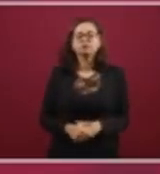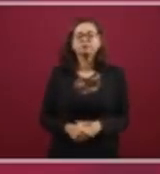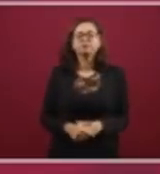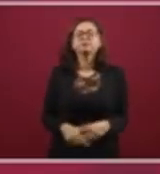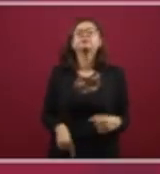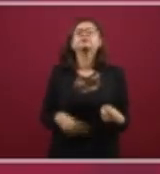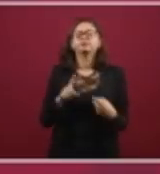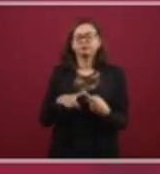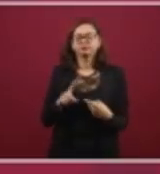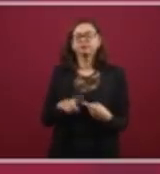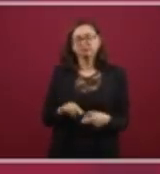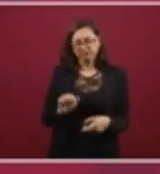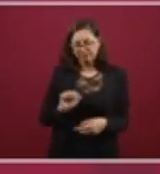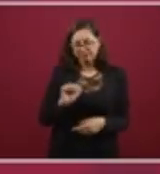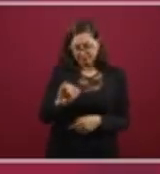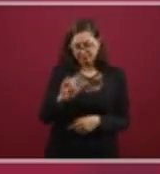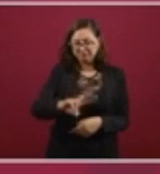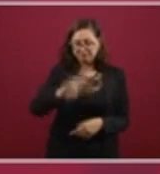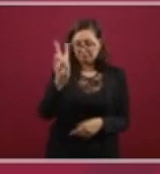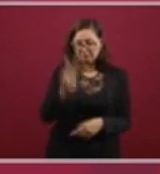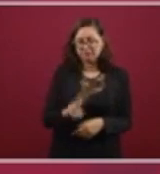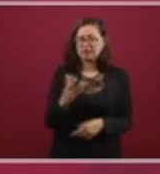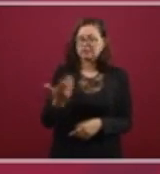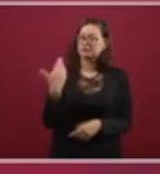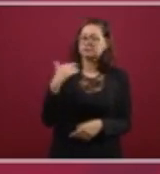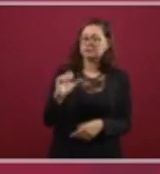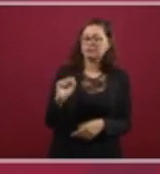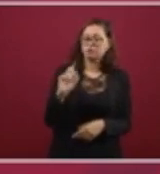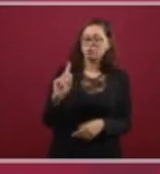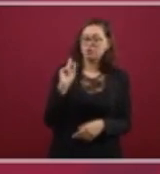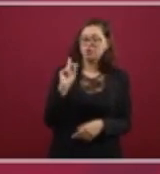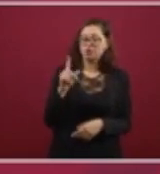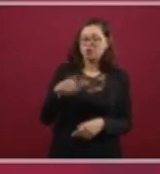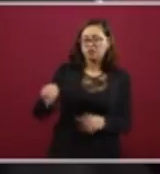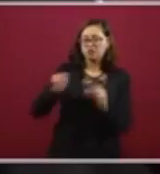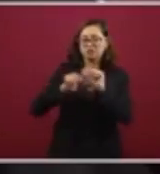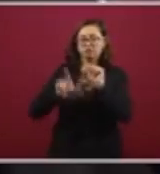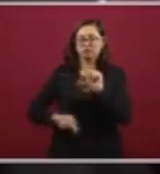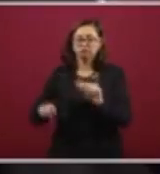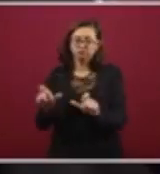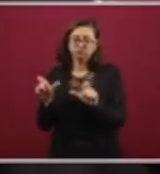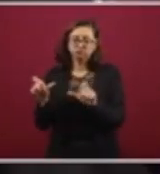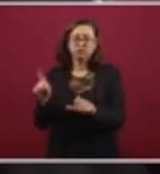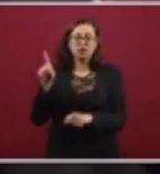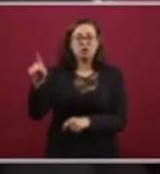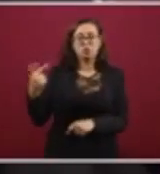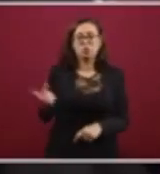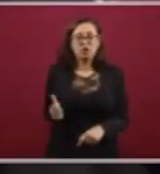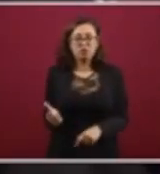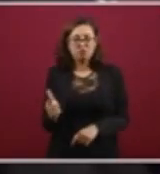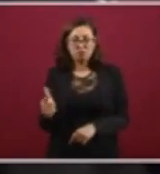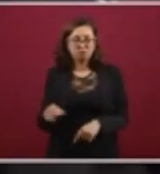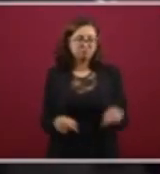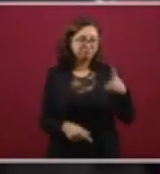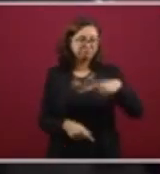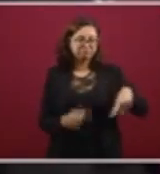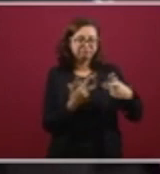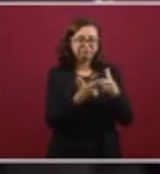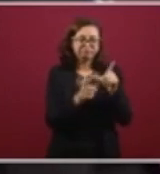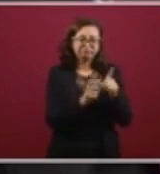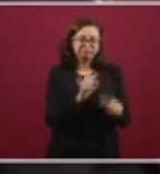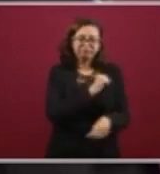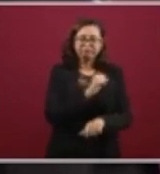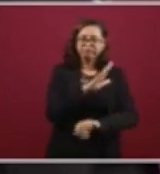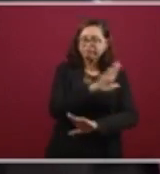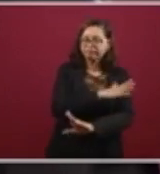el fin de semana hubo un enfrentamiento, una agresión a la Guardia Nacional en Guanajuato. Ya